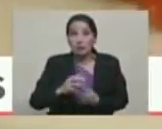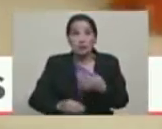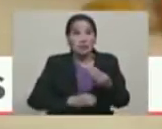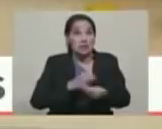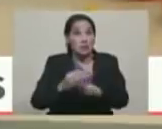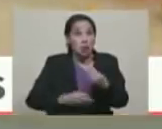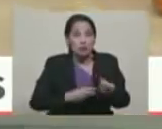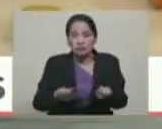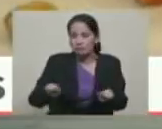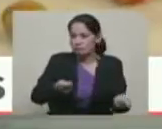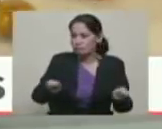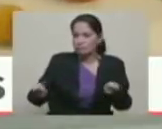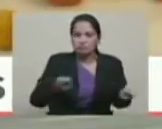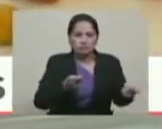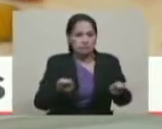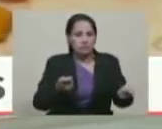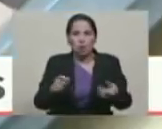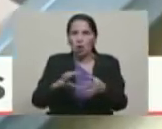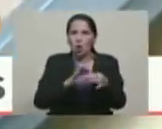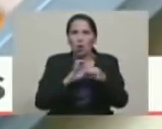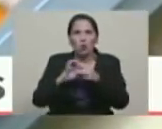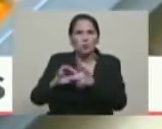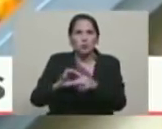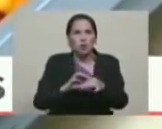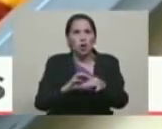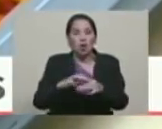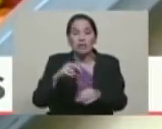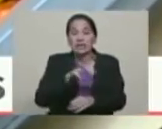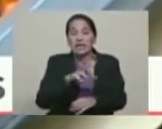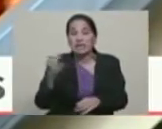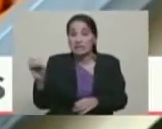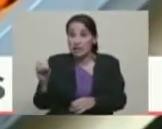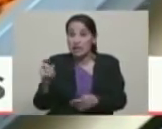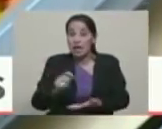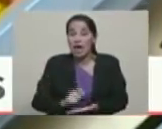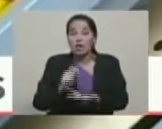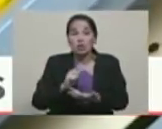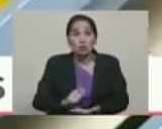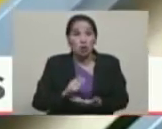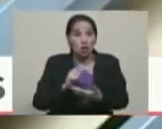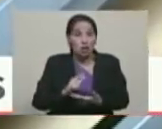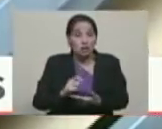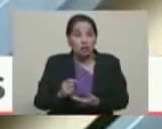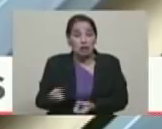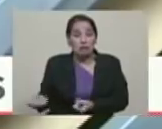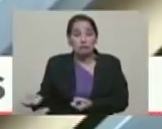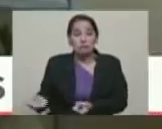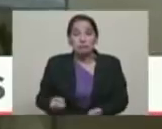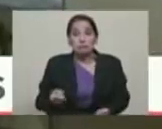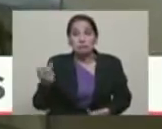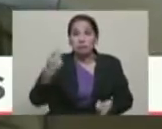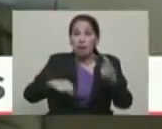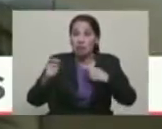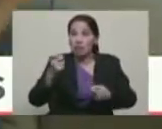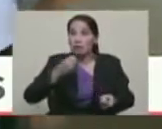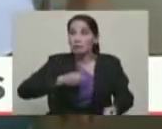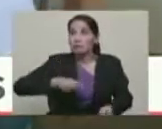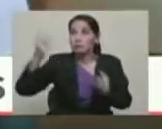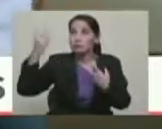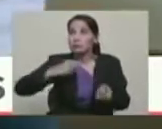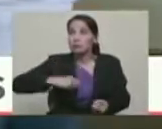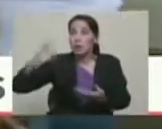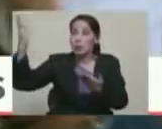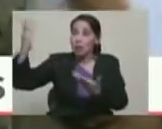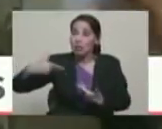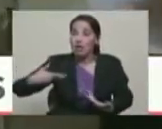trámites, las articulaciones necesarias para que 300 de estas toneladas vayan a la exportación para generar divisas